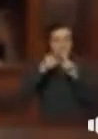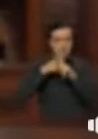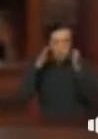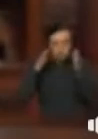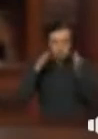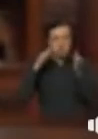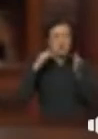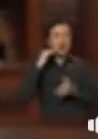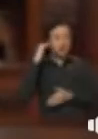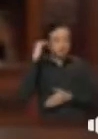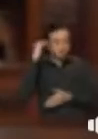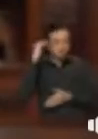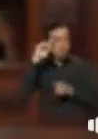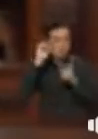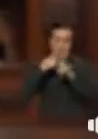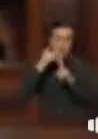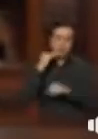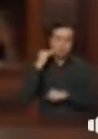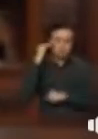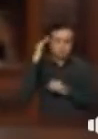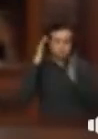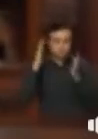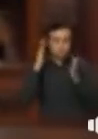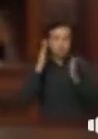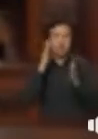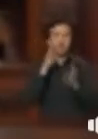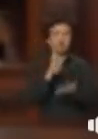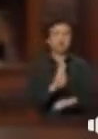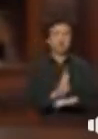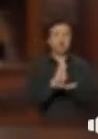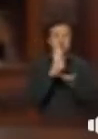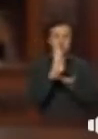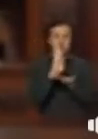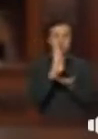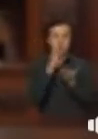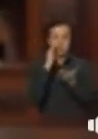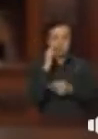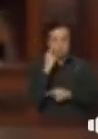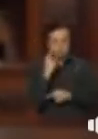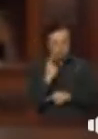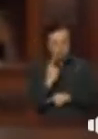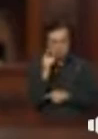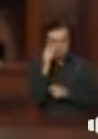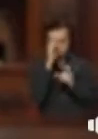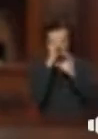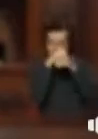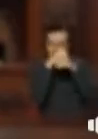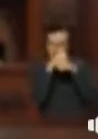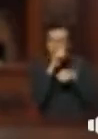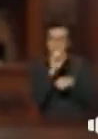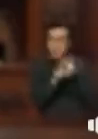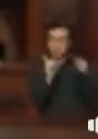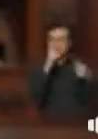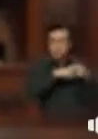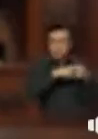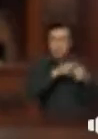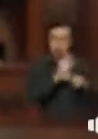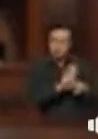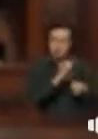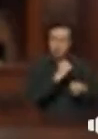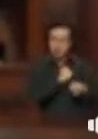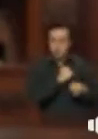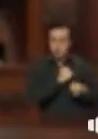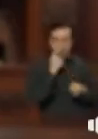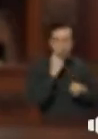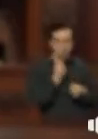adultos mayores, por supuesto. El Instituto Ecuatoriano de Seguridad Social hará las pruebas que sean necesarias para sus afiliados. Con el fin